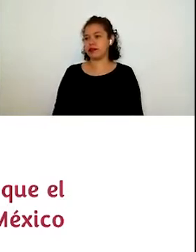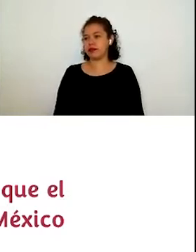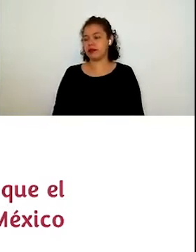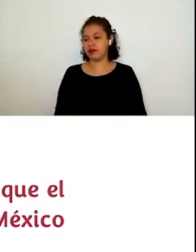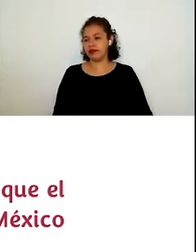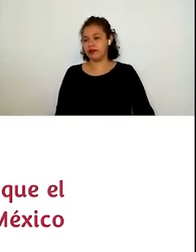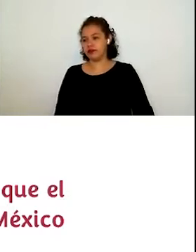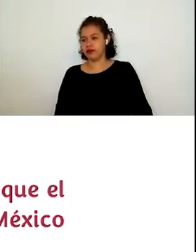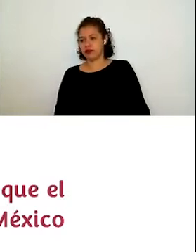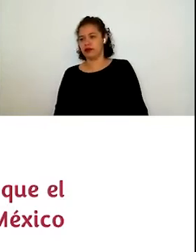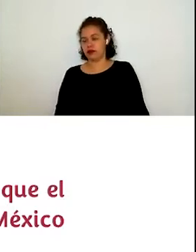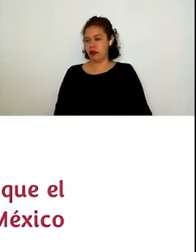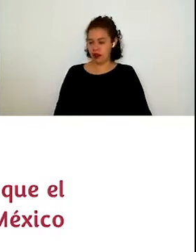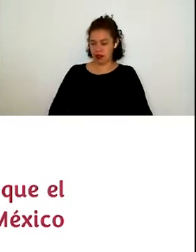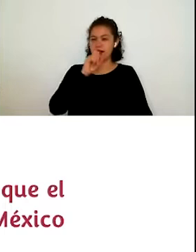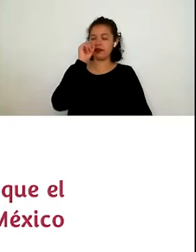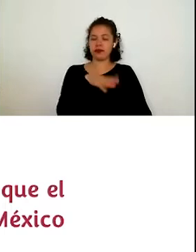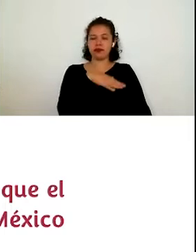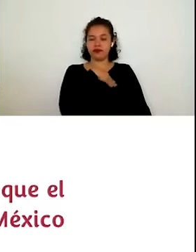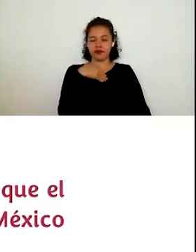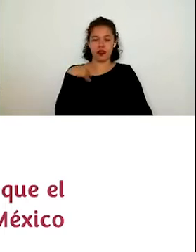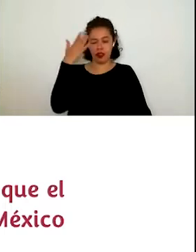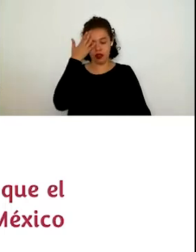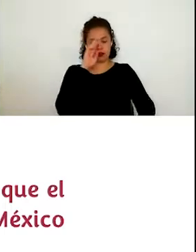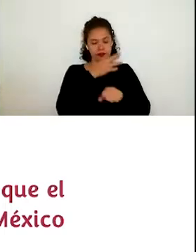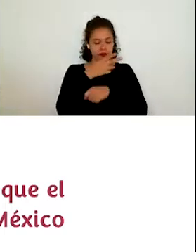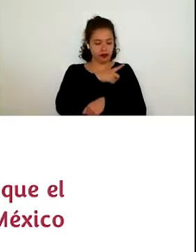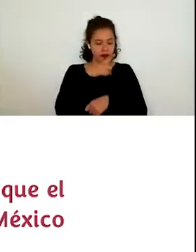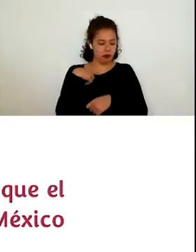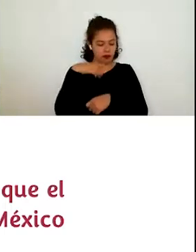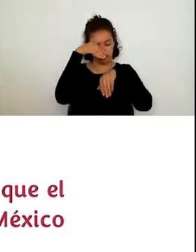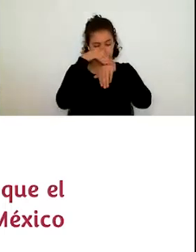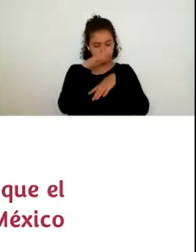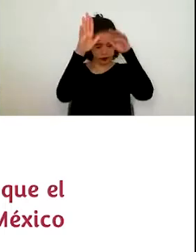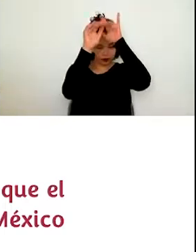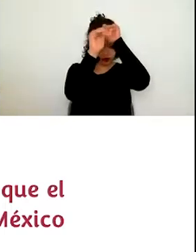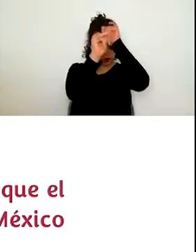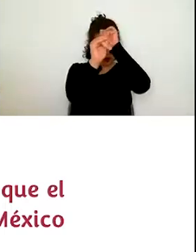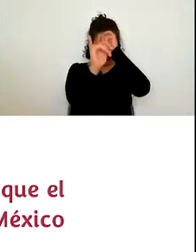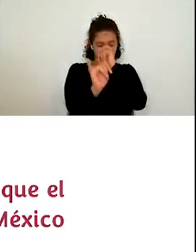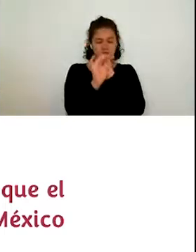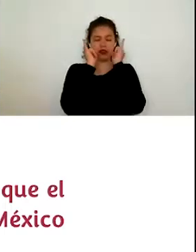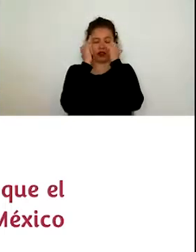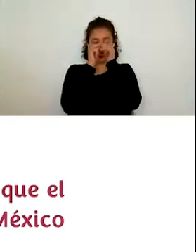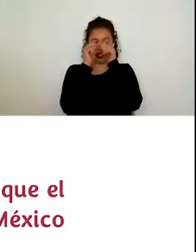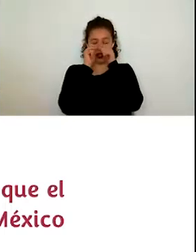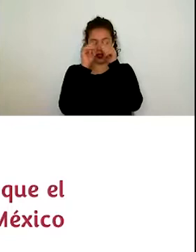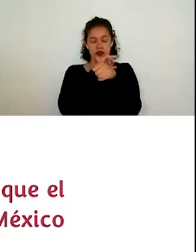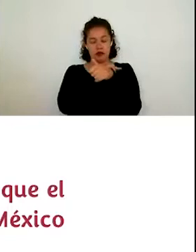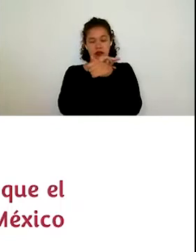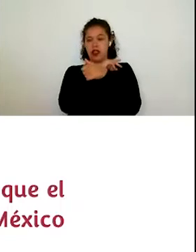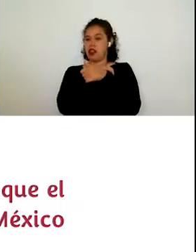Los patronos también deben cumplir los acuerdos y las disposiciones que emita la Junta de Asistencia Privada.